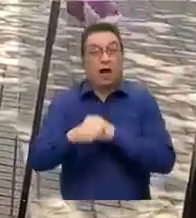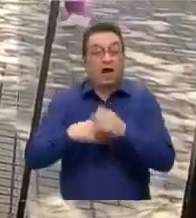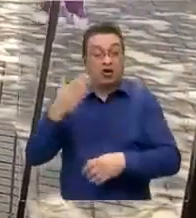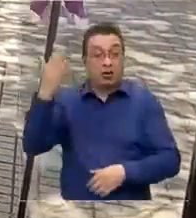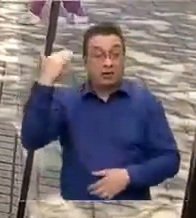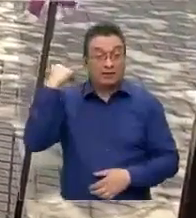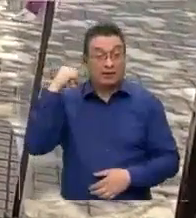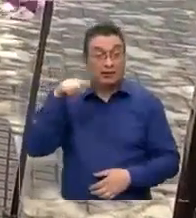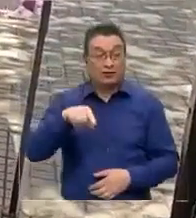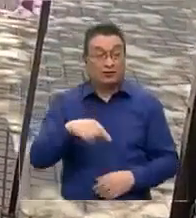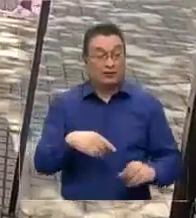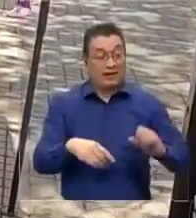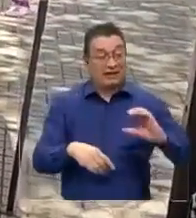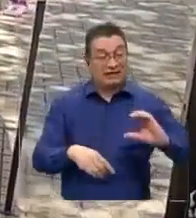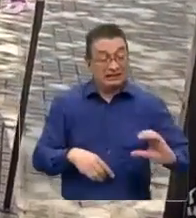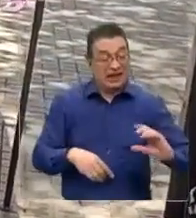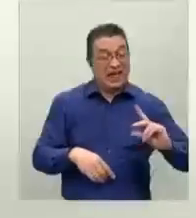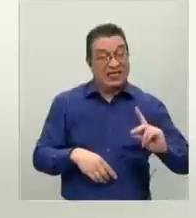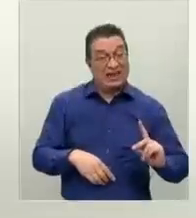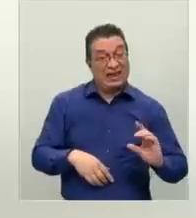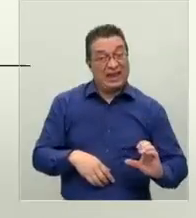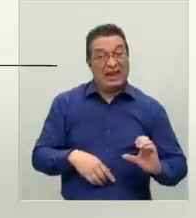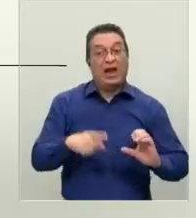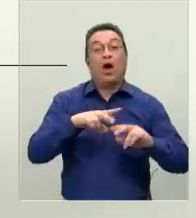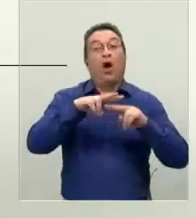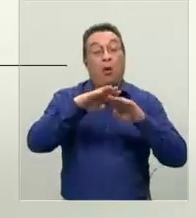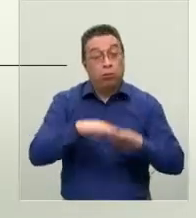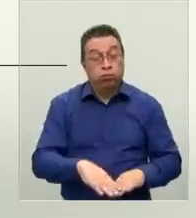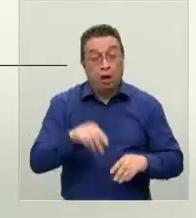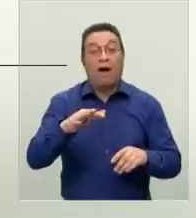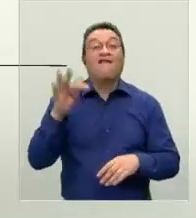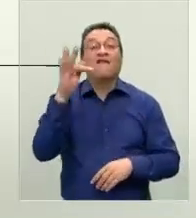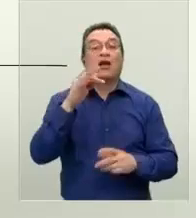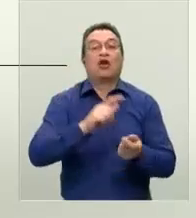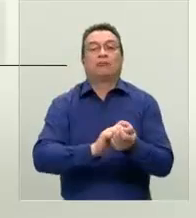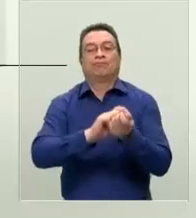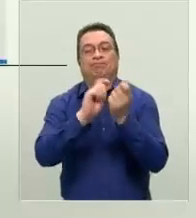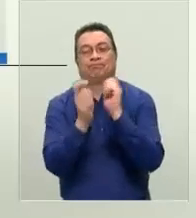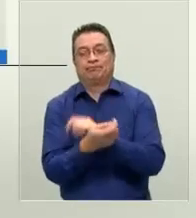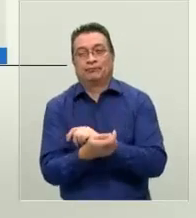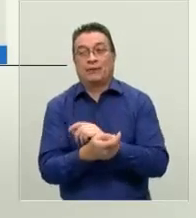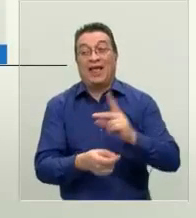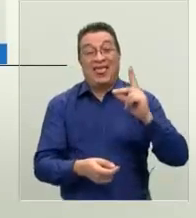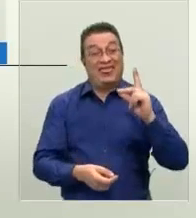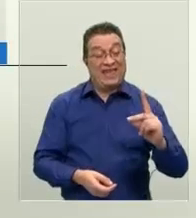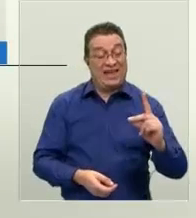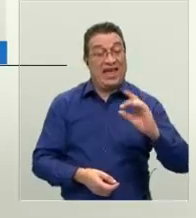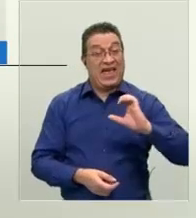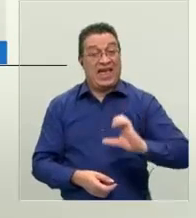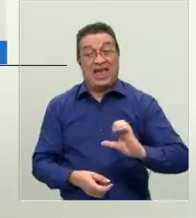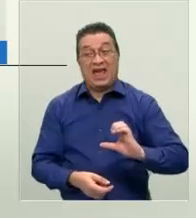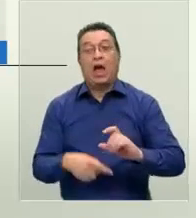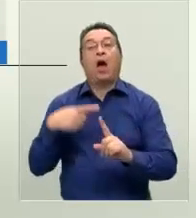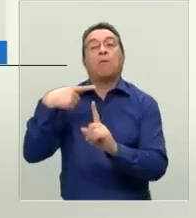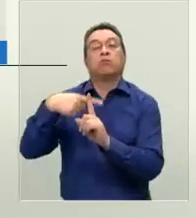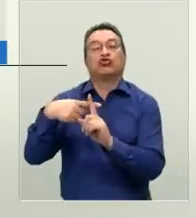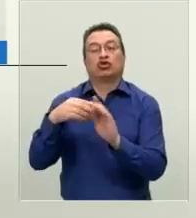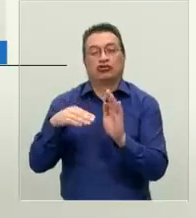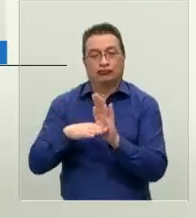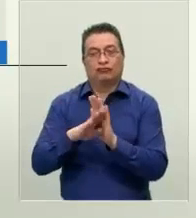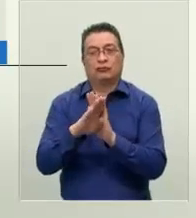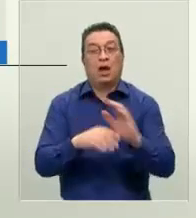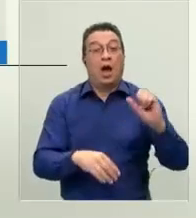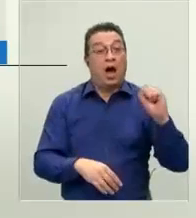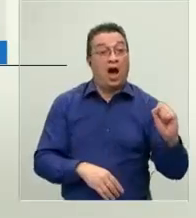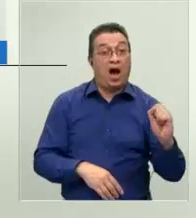los fondos más conservadores los que vieron un desplome, en febrero eso se revirtió. El D y el E lograron números positivos, mientras que el